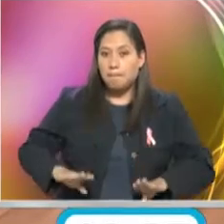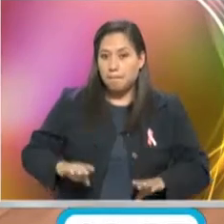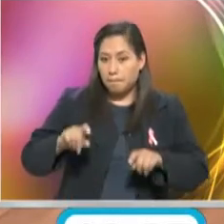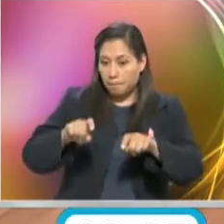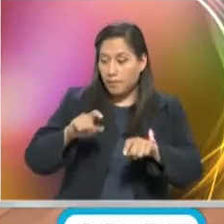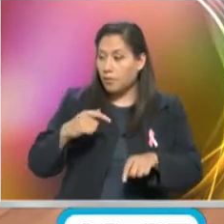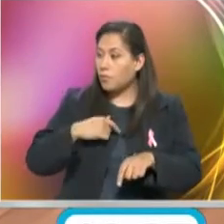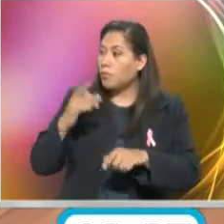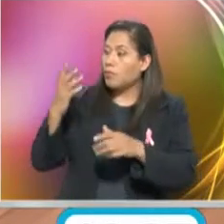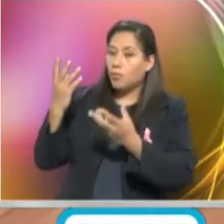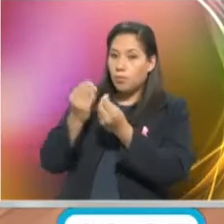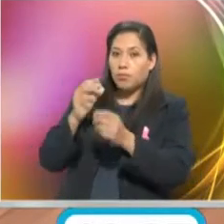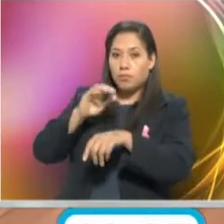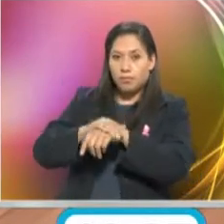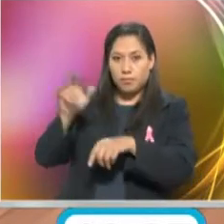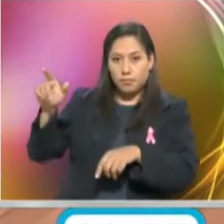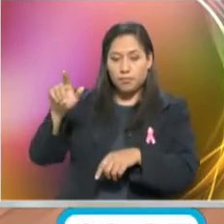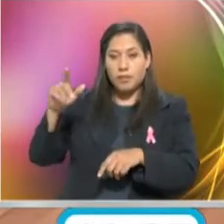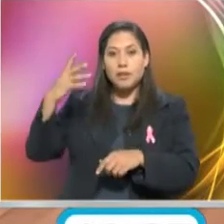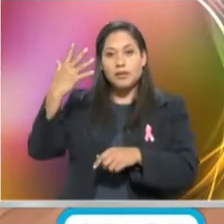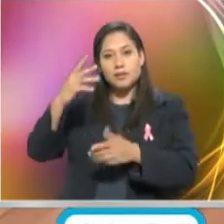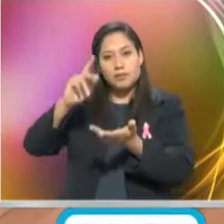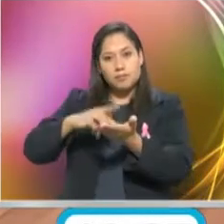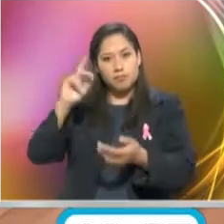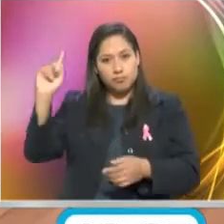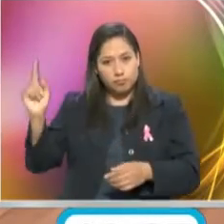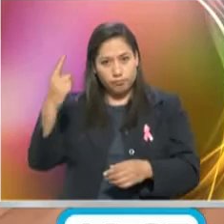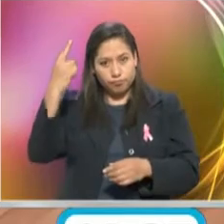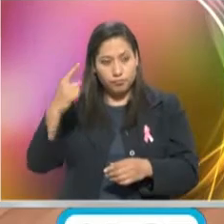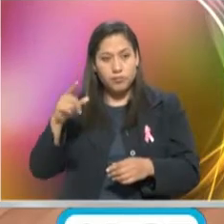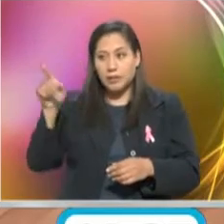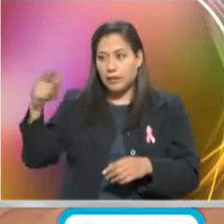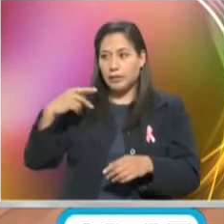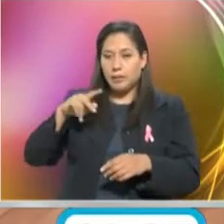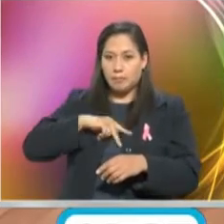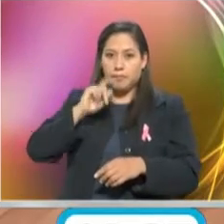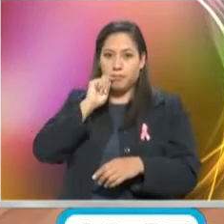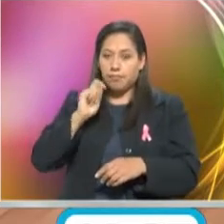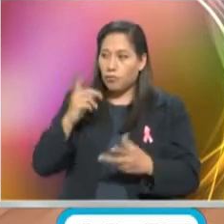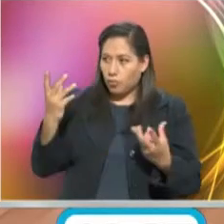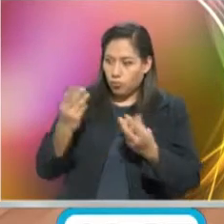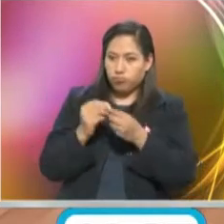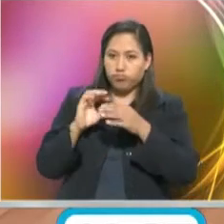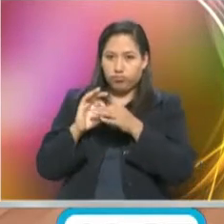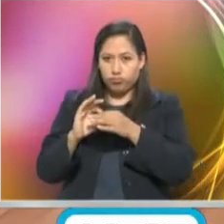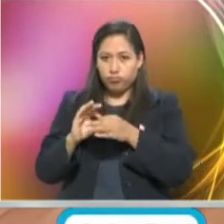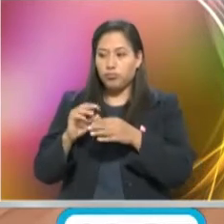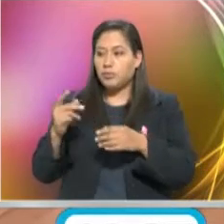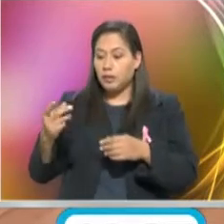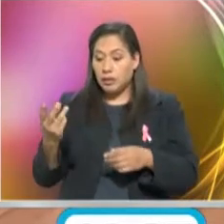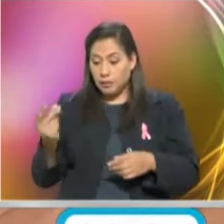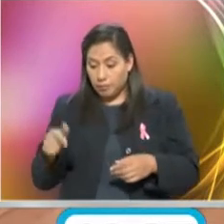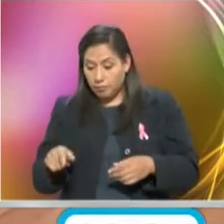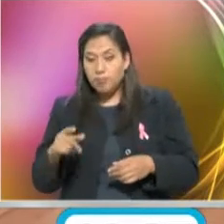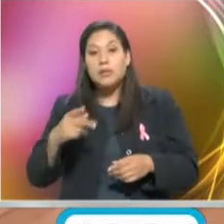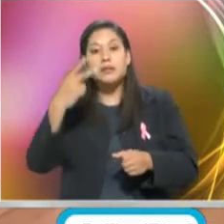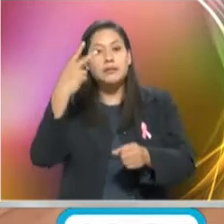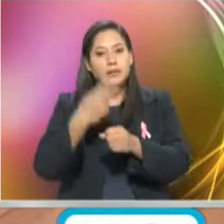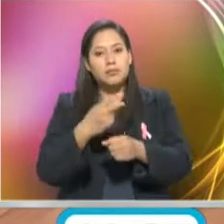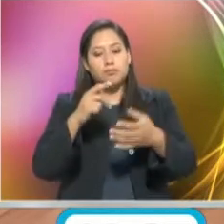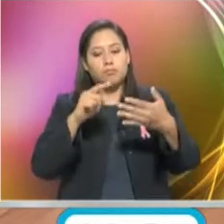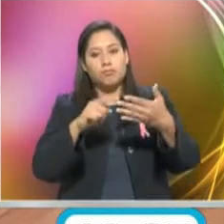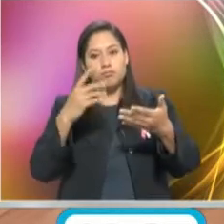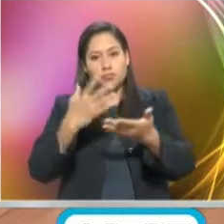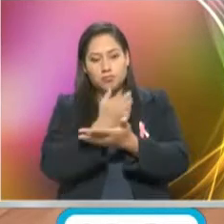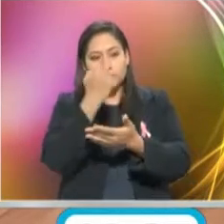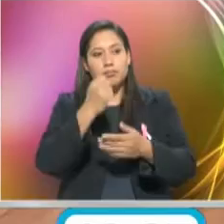jugué con un amigo que se llama Mark Muir, que es 5 veces campeón del mundo, y él es amigo mío, y competí con él y con ella, y ganamos segundo lugar en